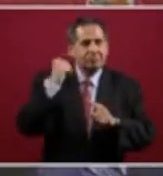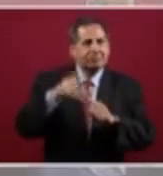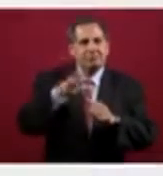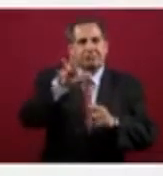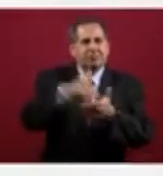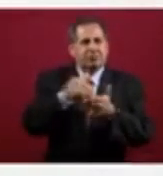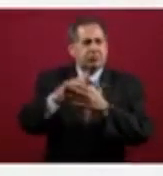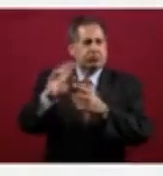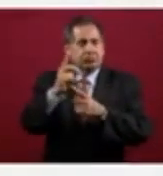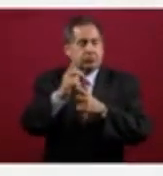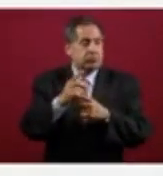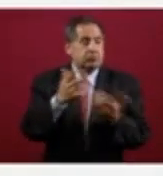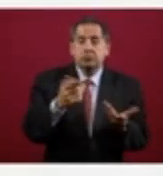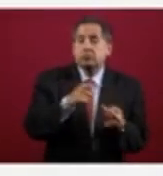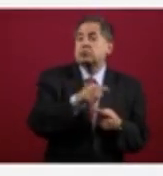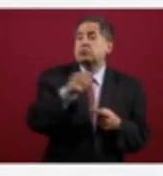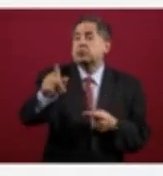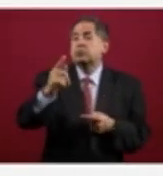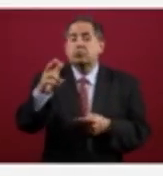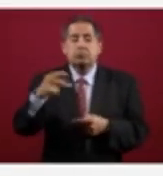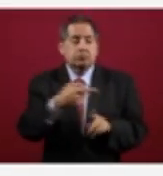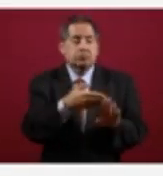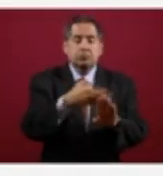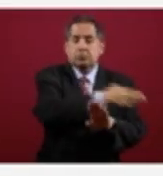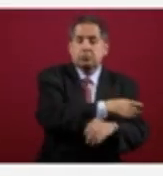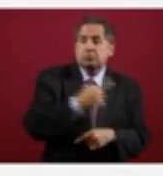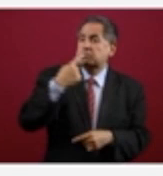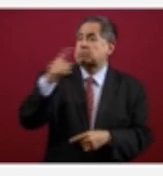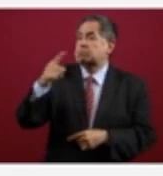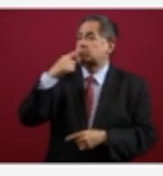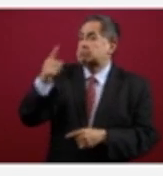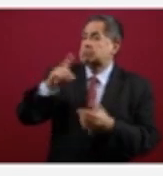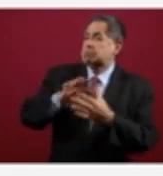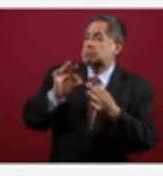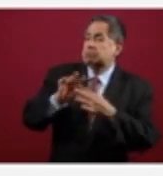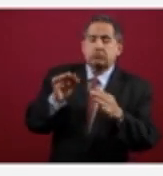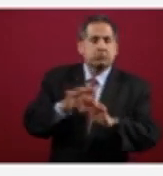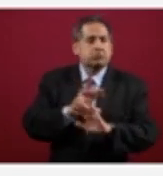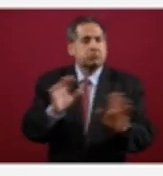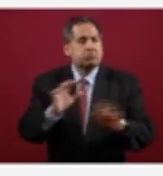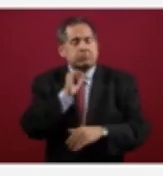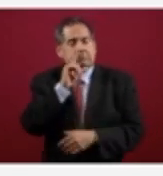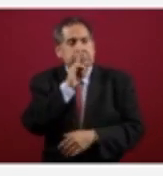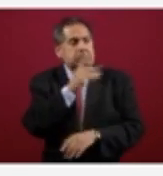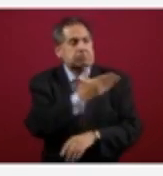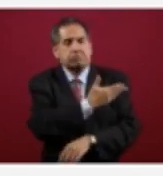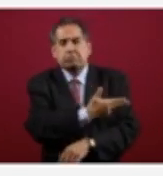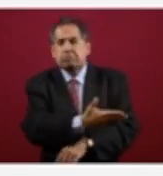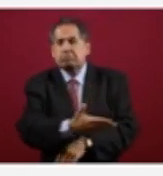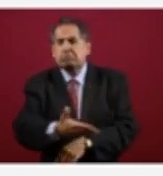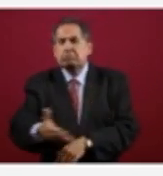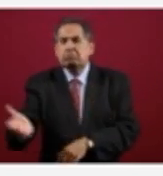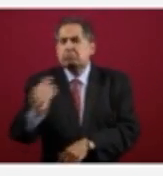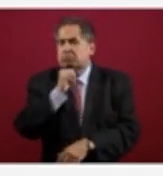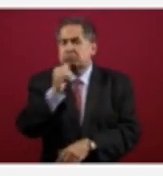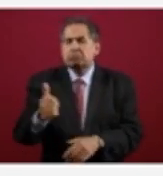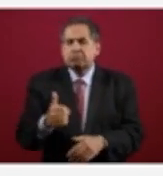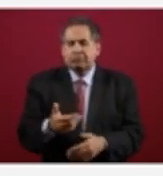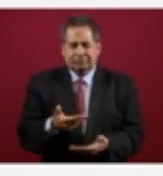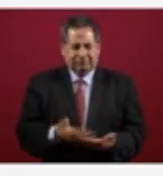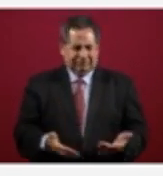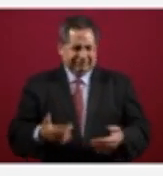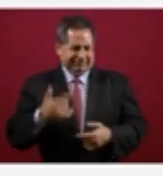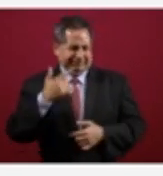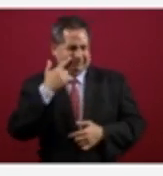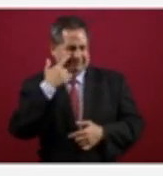dólares. Y jamás se recibió una queja ni una solicitud de amparo por parte del quejoso. Entonces, es algo